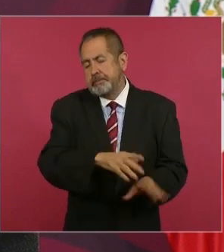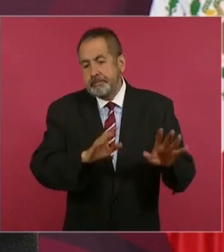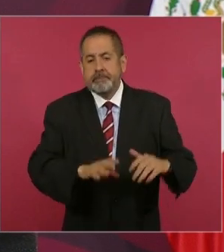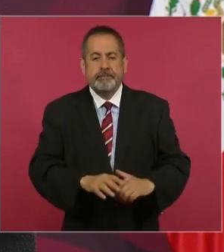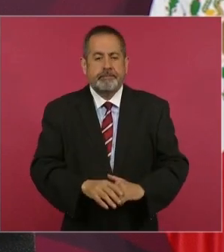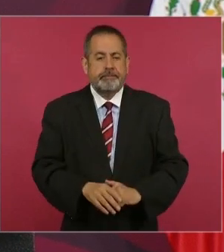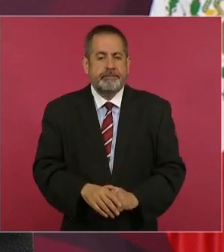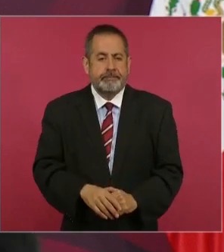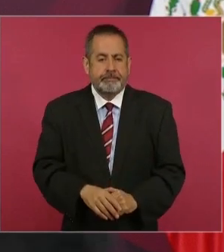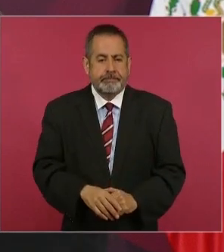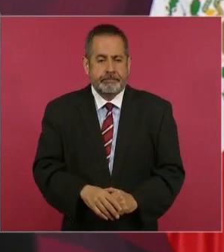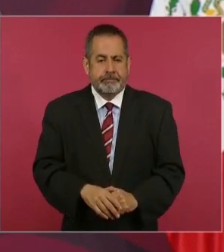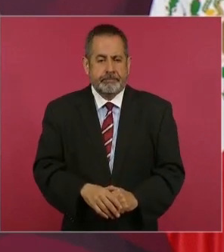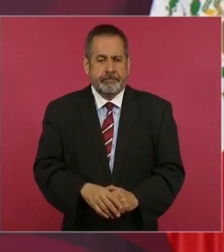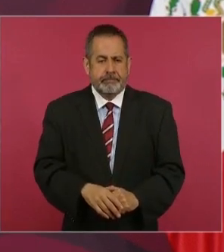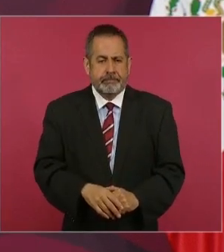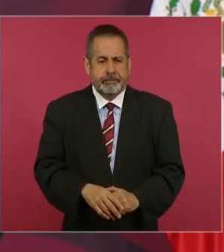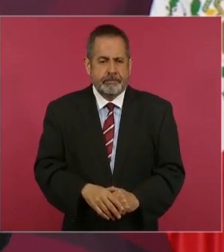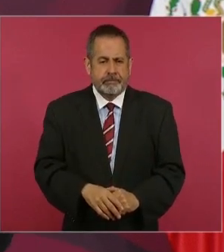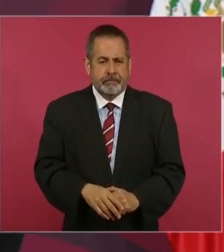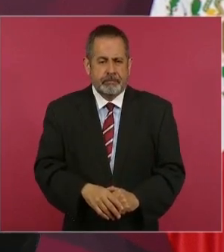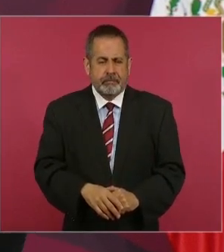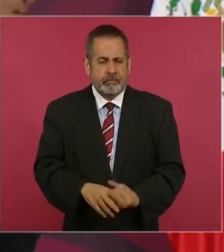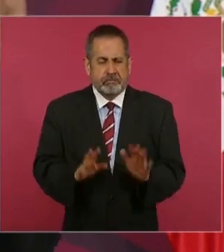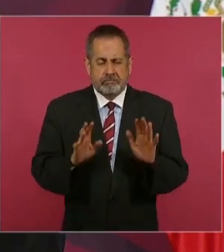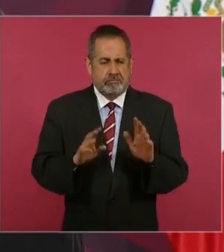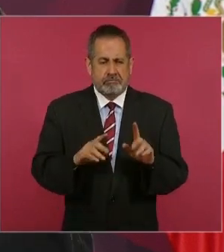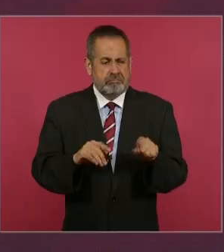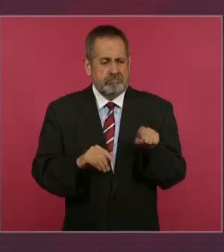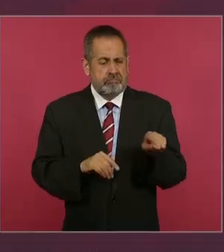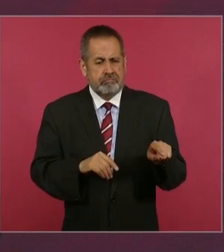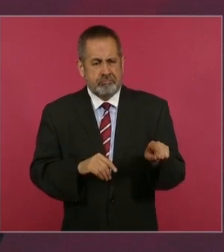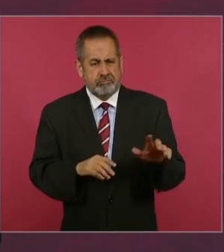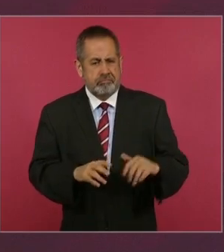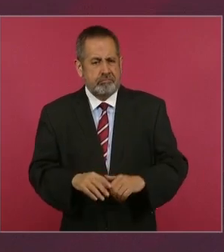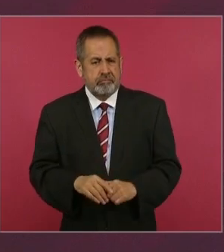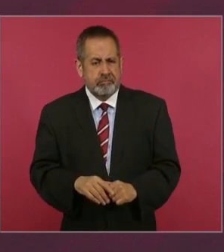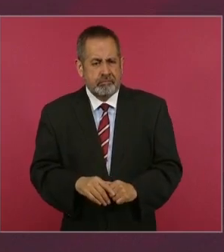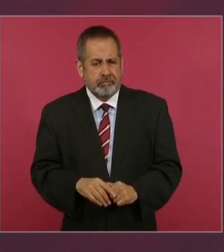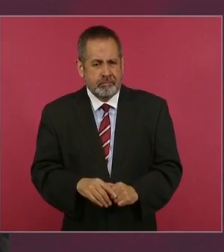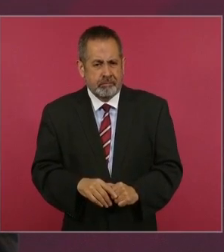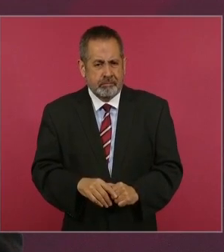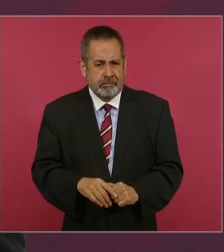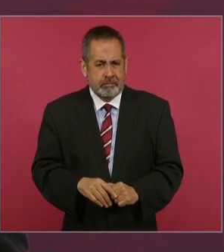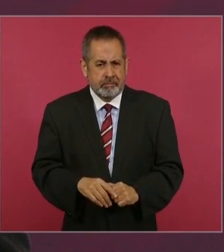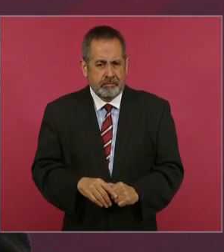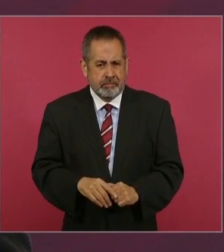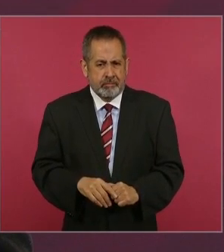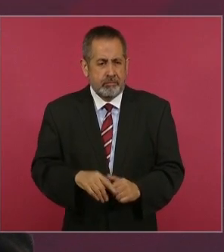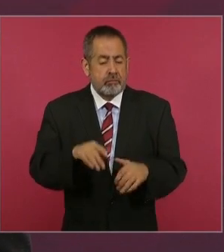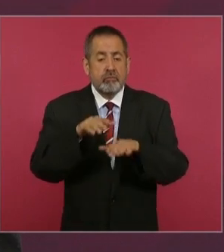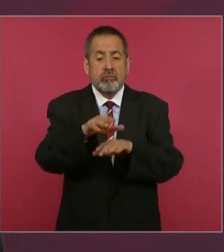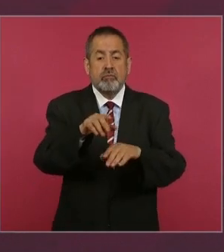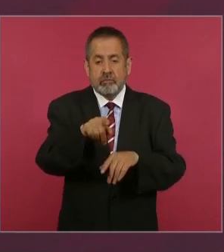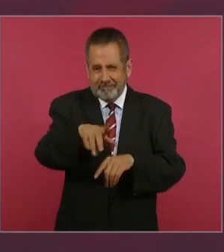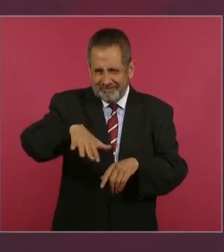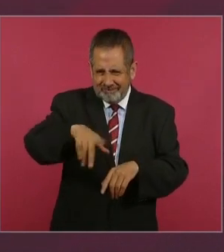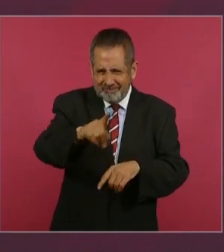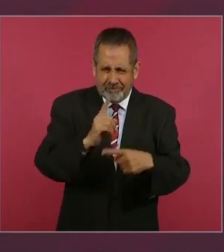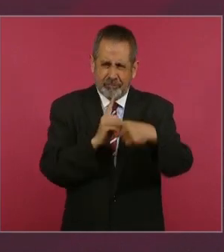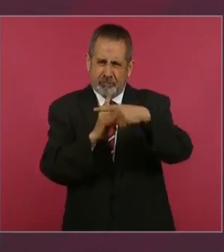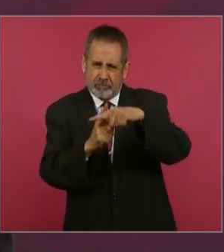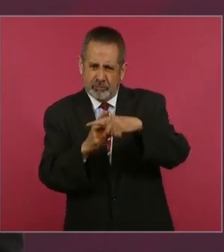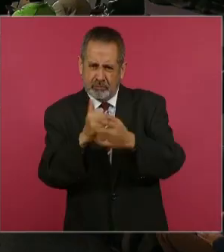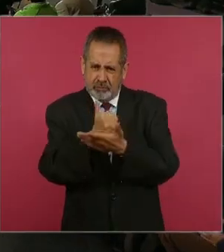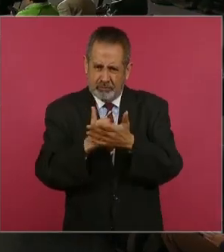después en lo que corresponde a a lo de Cruz Azul No tengo más